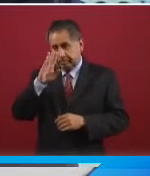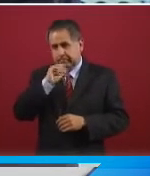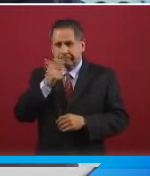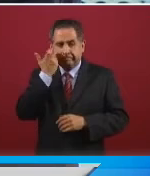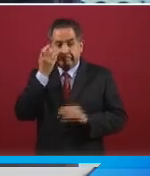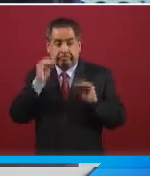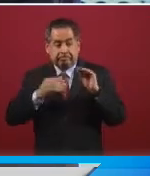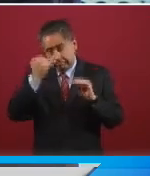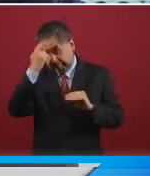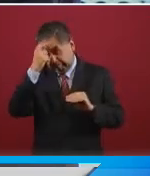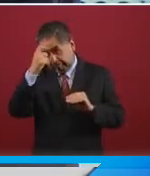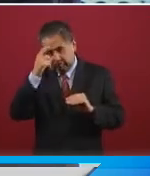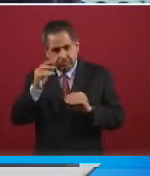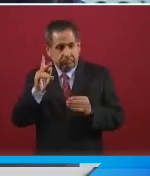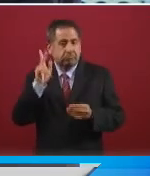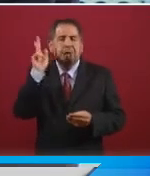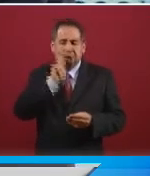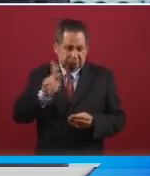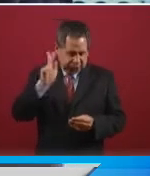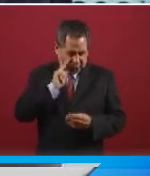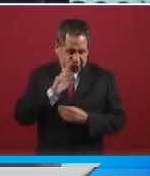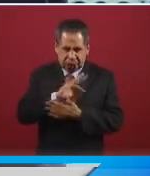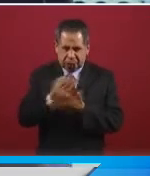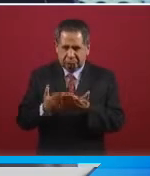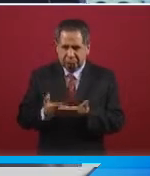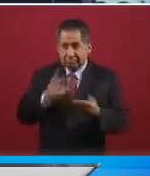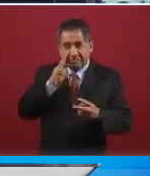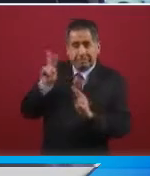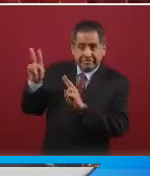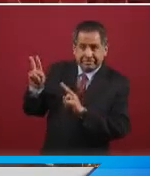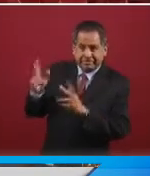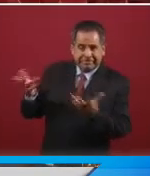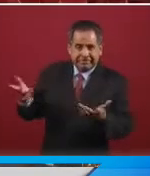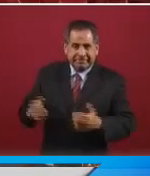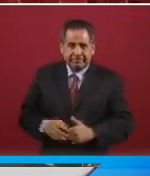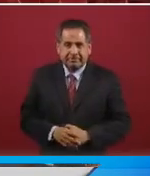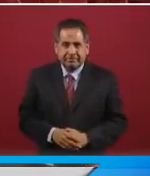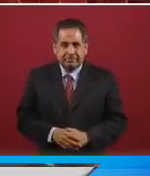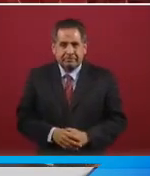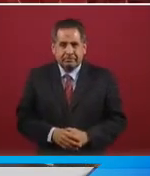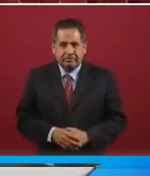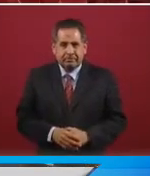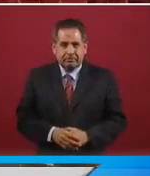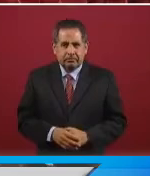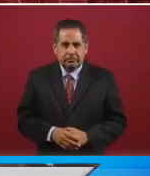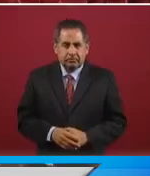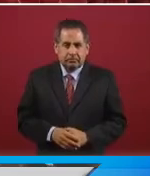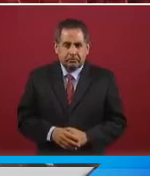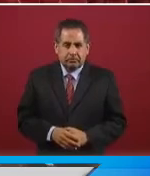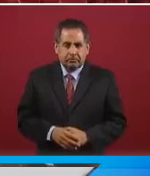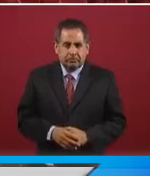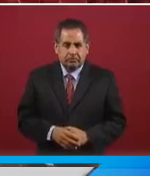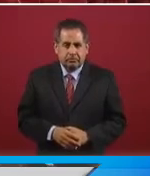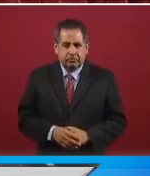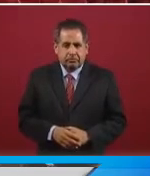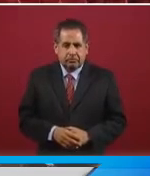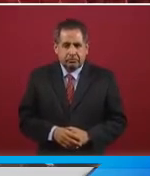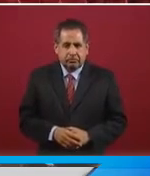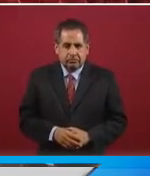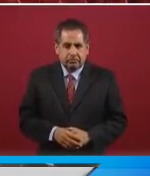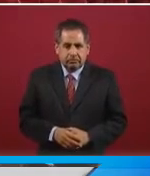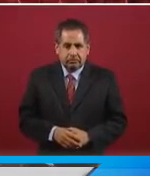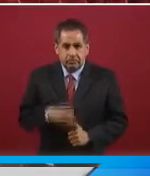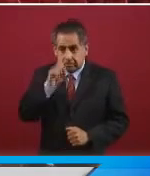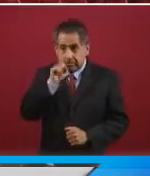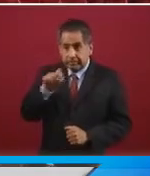esta información tiene como respaldo facturas que se harán públicas. Finaliza describiendo que el sistema político neoliberal impuesto desde hace